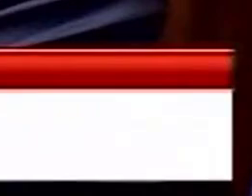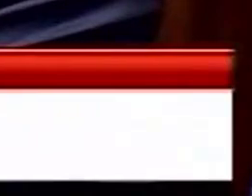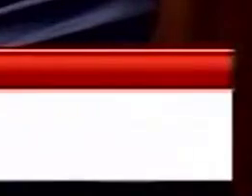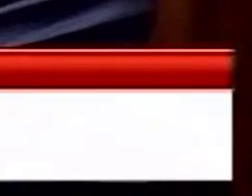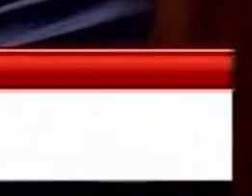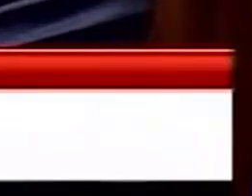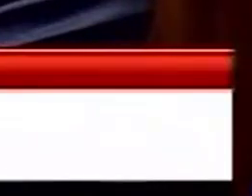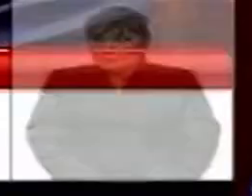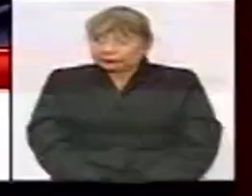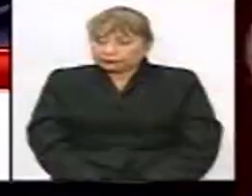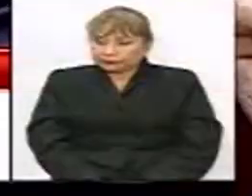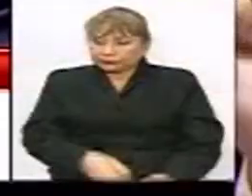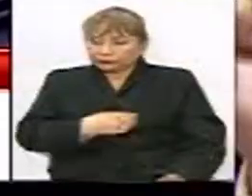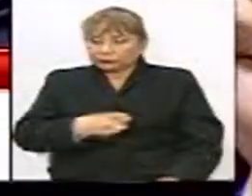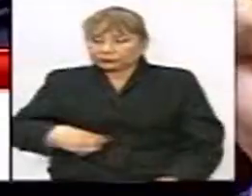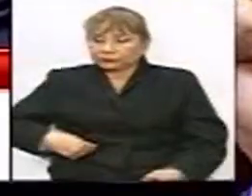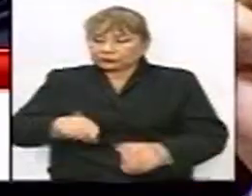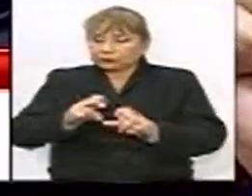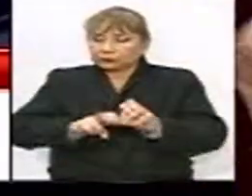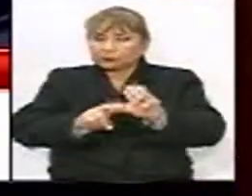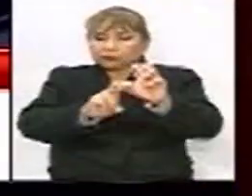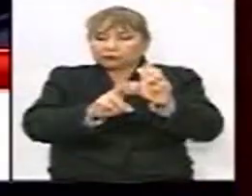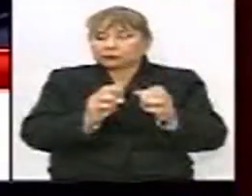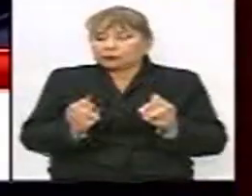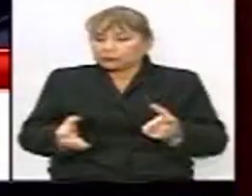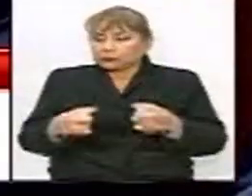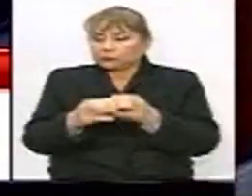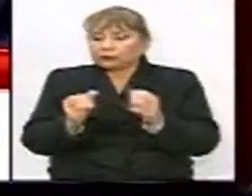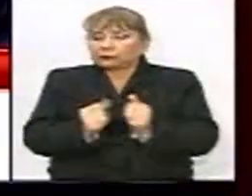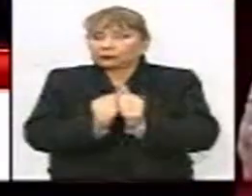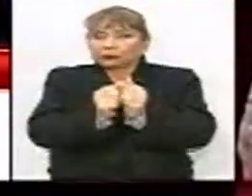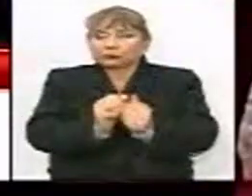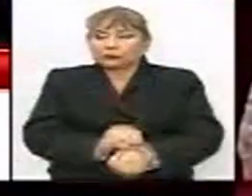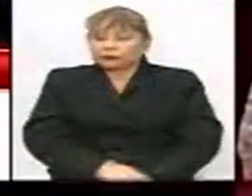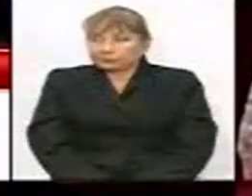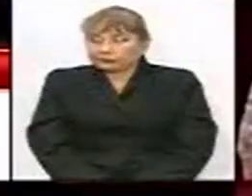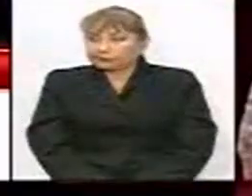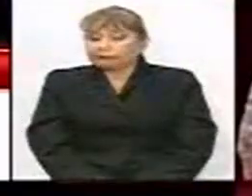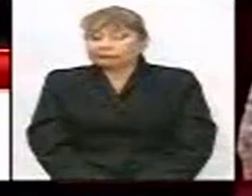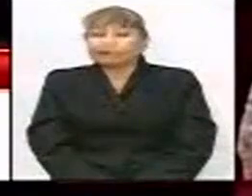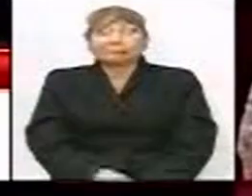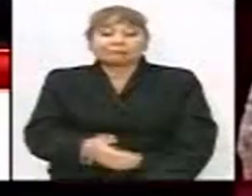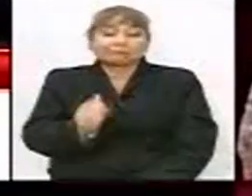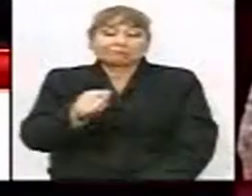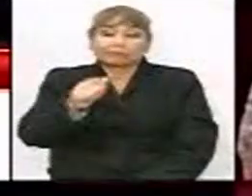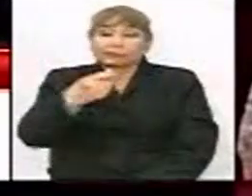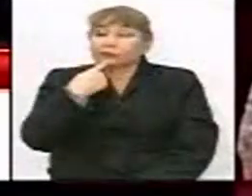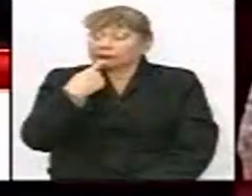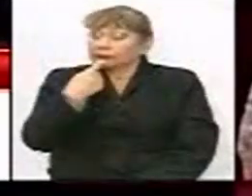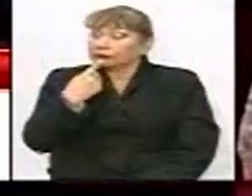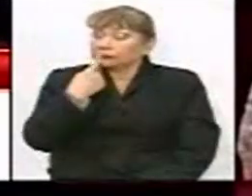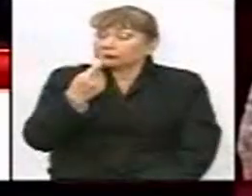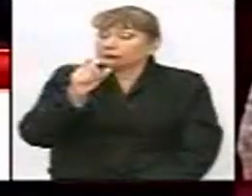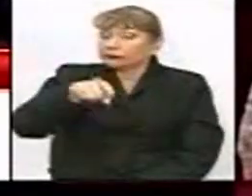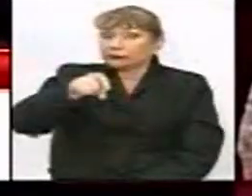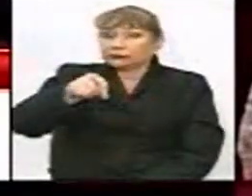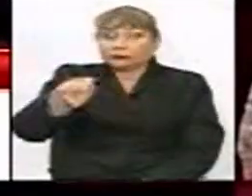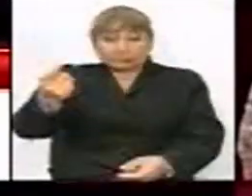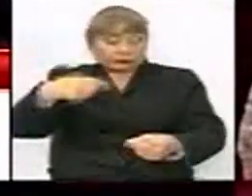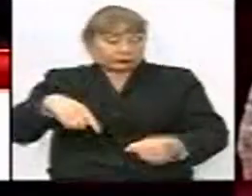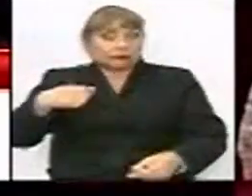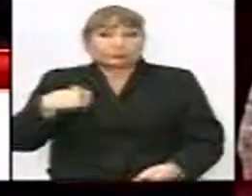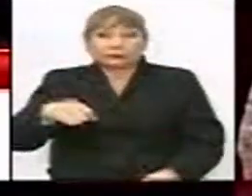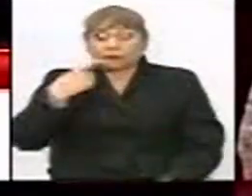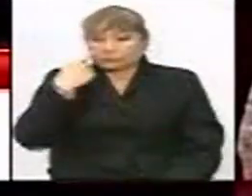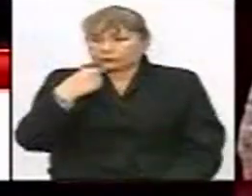metropolitana, el Ministerio de Transportes y los concesionarios. ¿Qué? Sí, ¿Es necesaria la presencia del alcalde acá para que lo